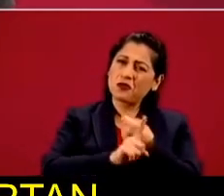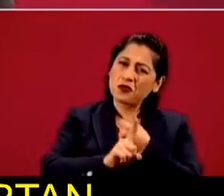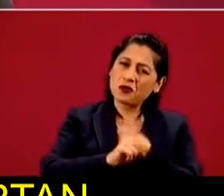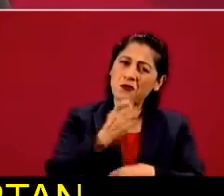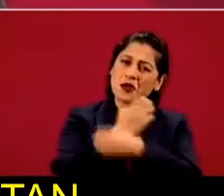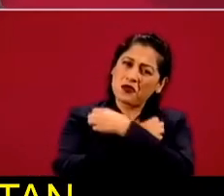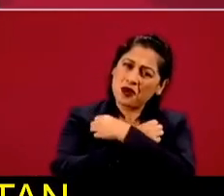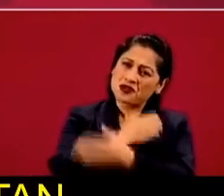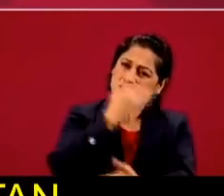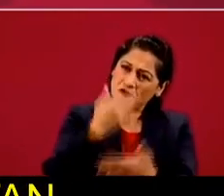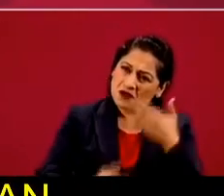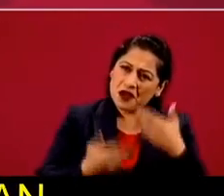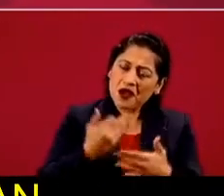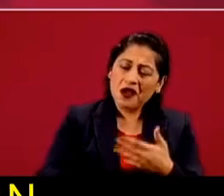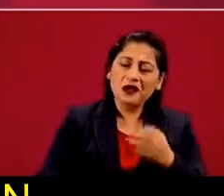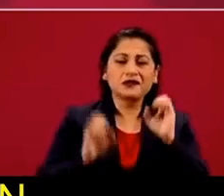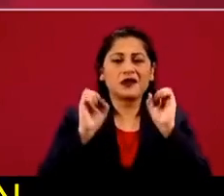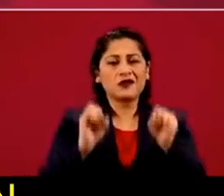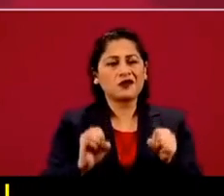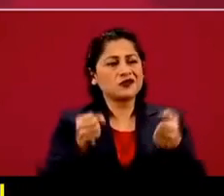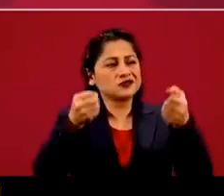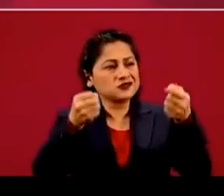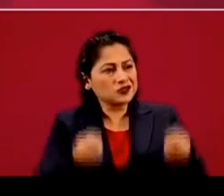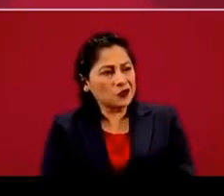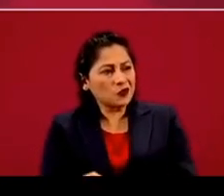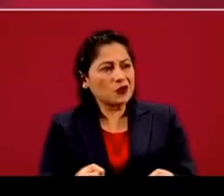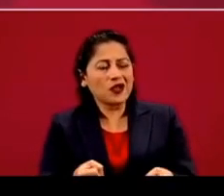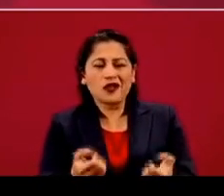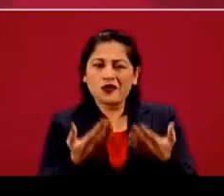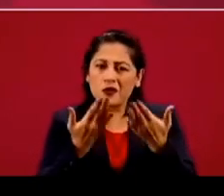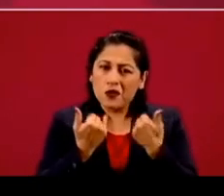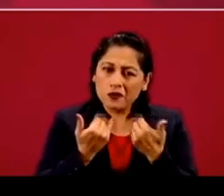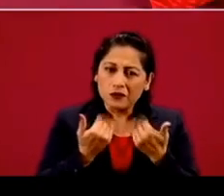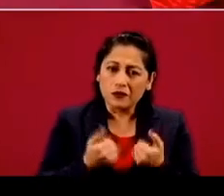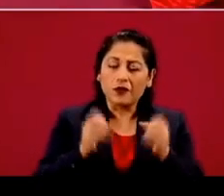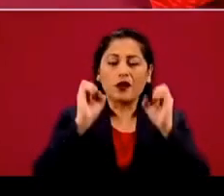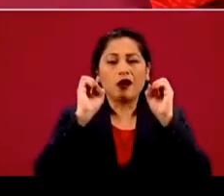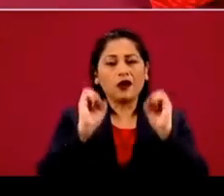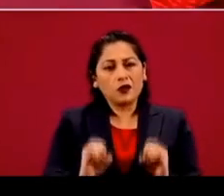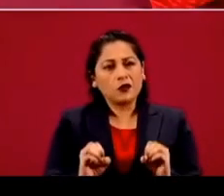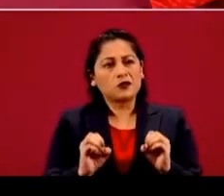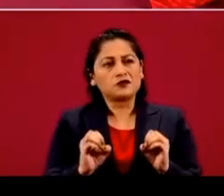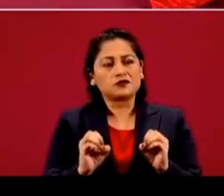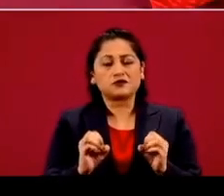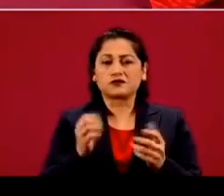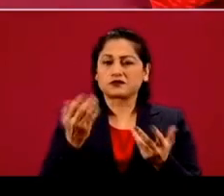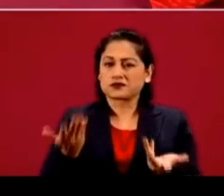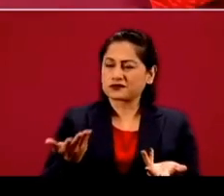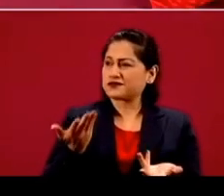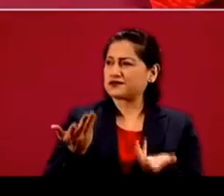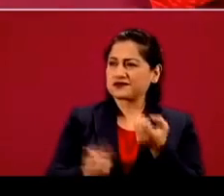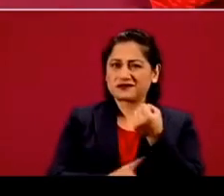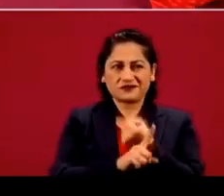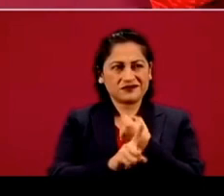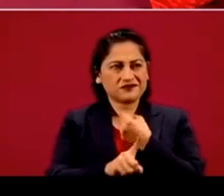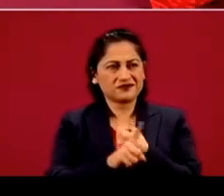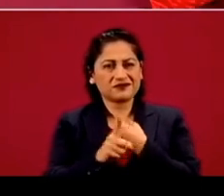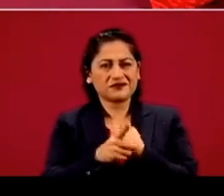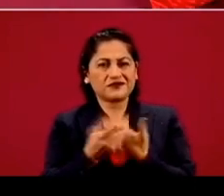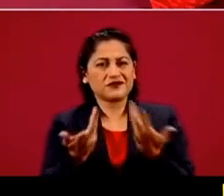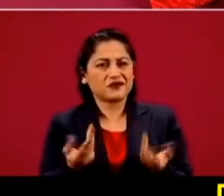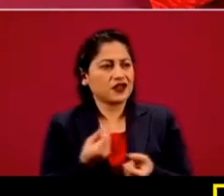problema de México, la inseguridad, el problema de México, la falta de oportunidades